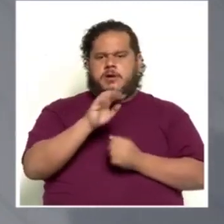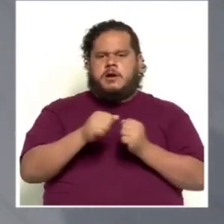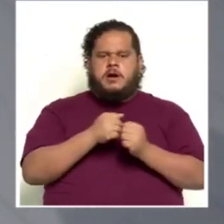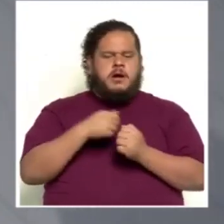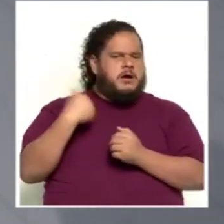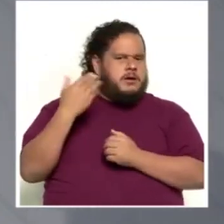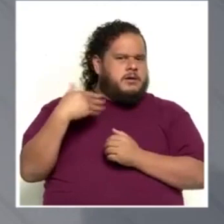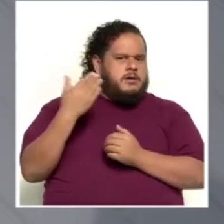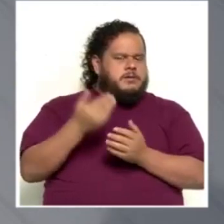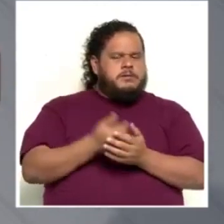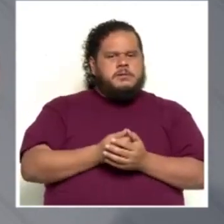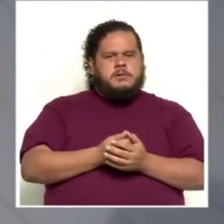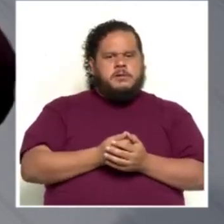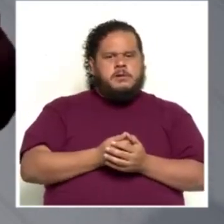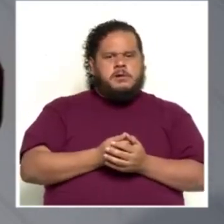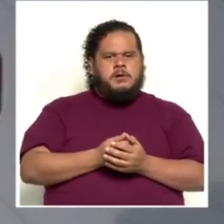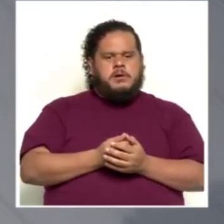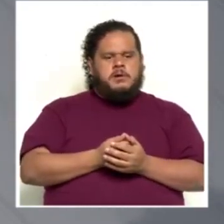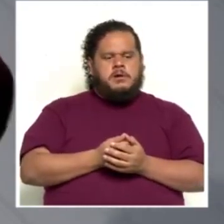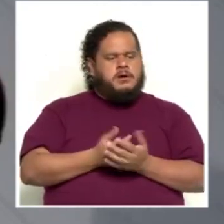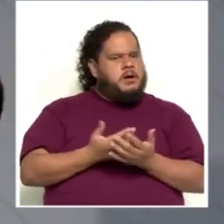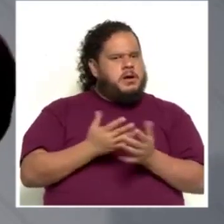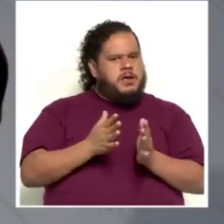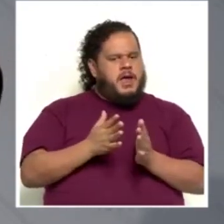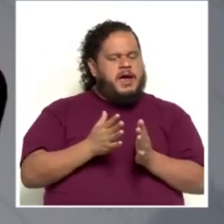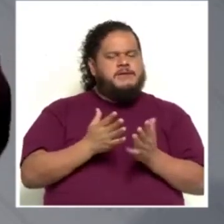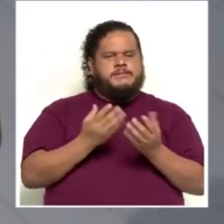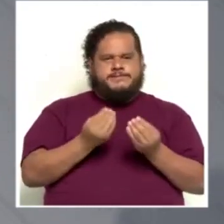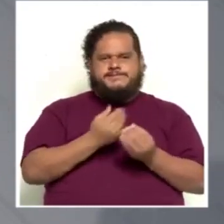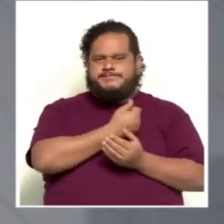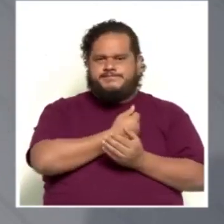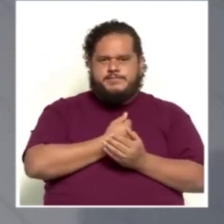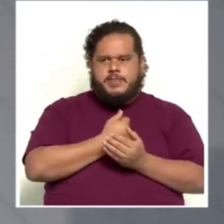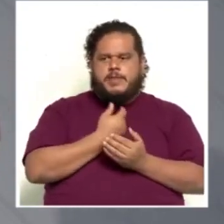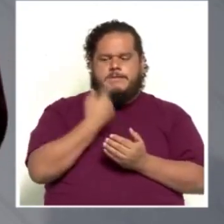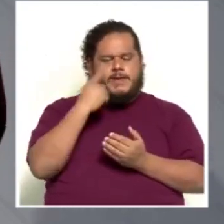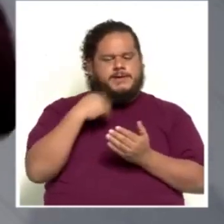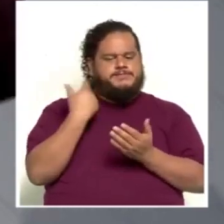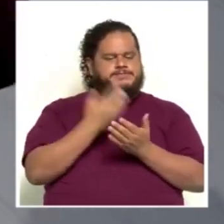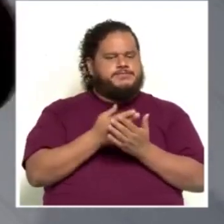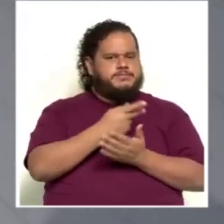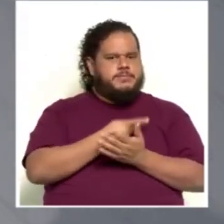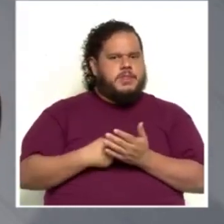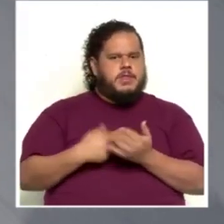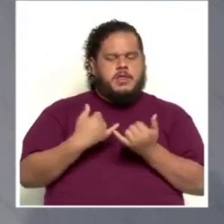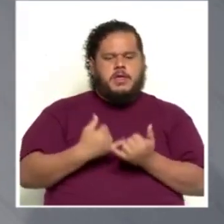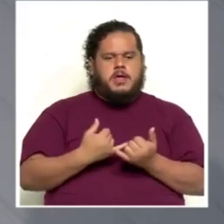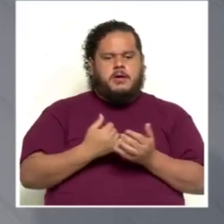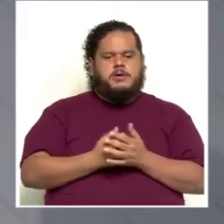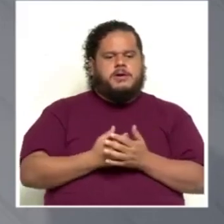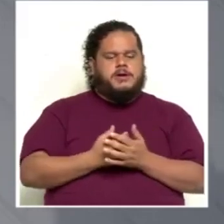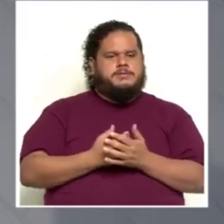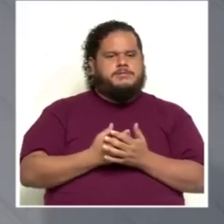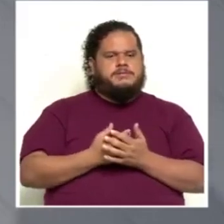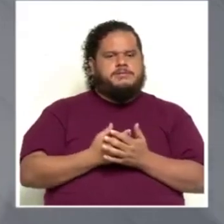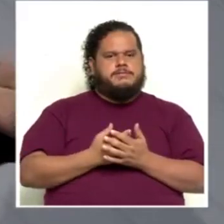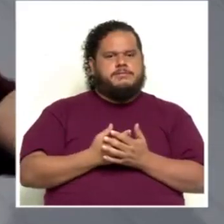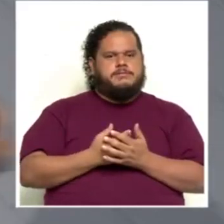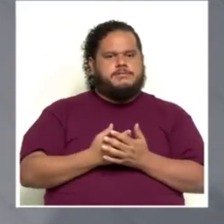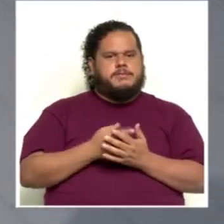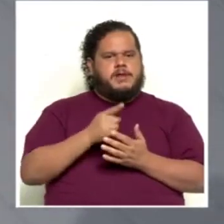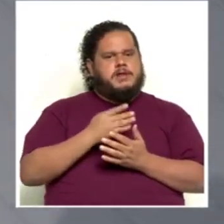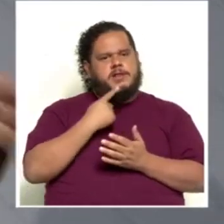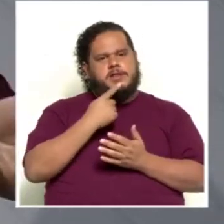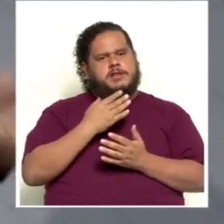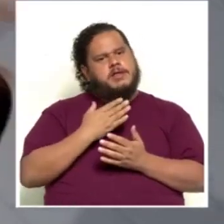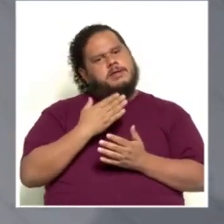después, diría yo, muy herido por no llegar a la presidencia, ahora enarbola una escoba y él dice, va a pasar